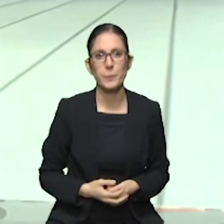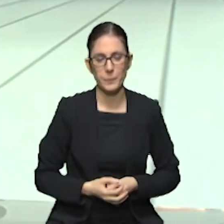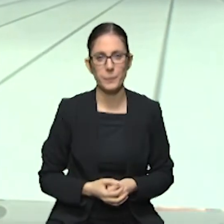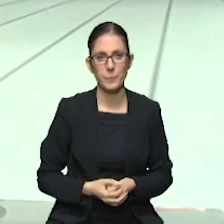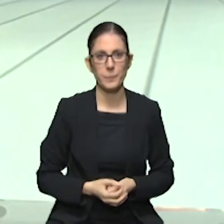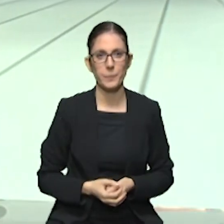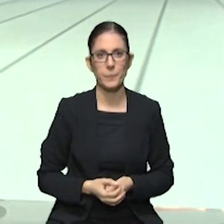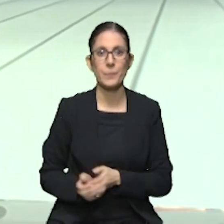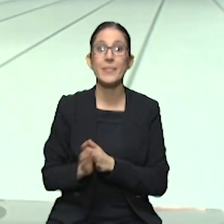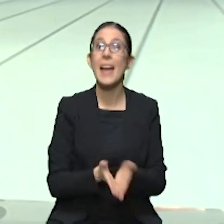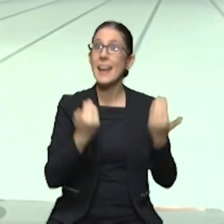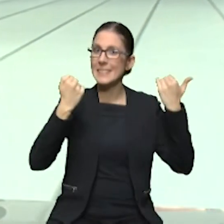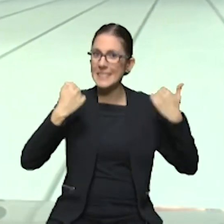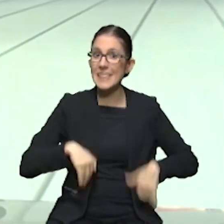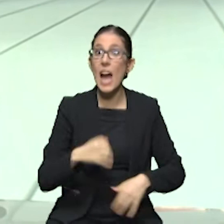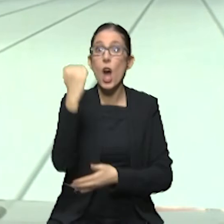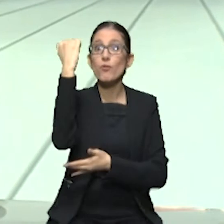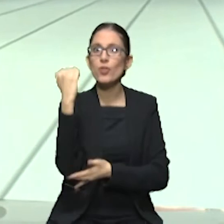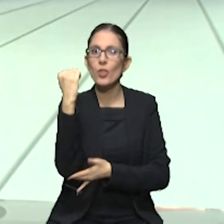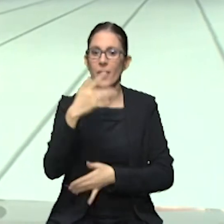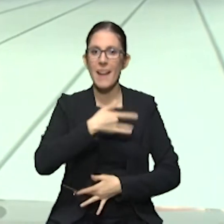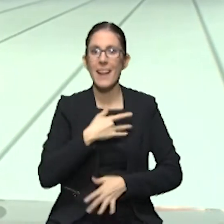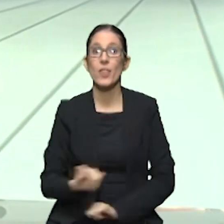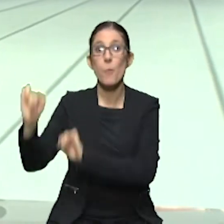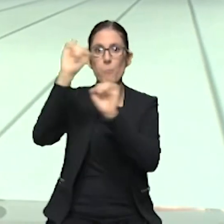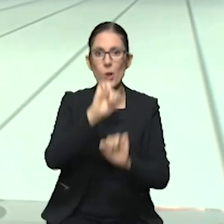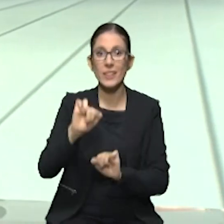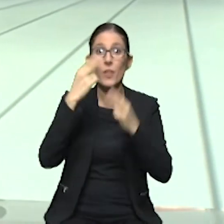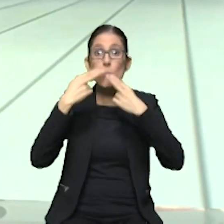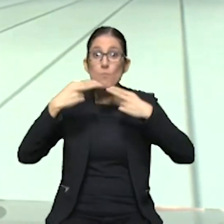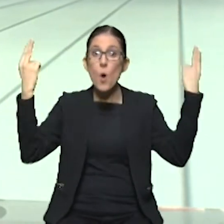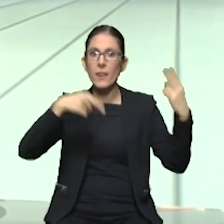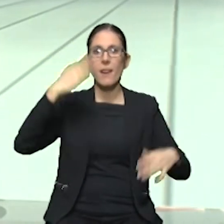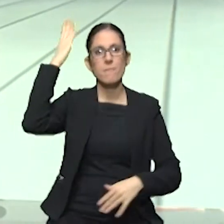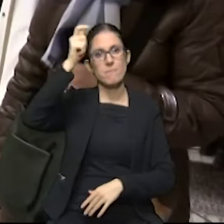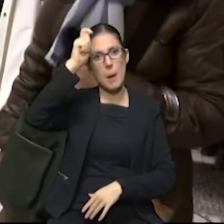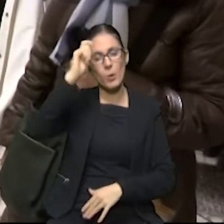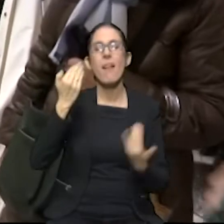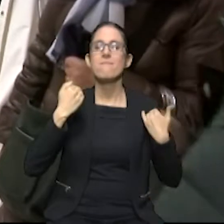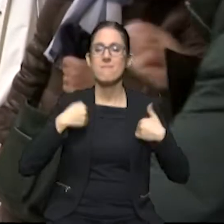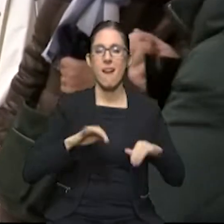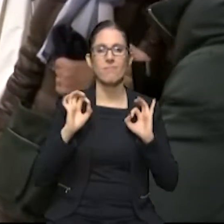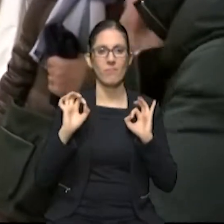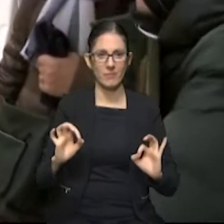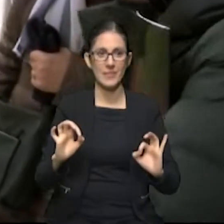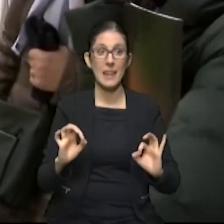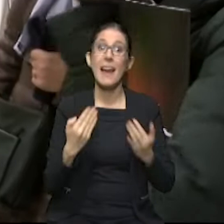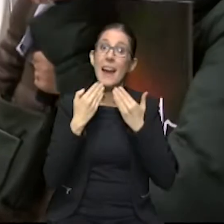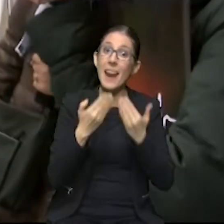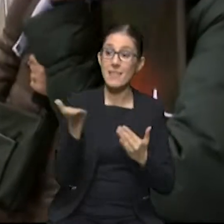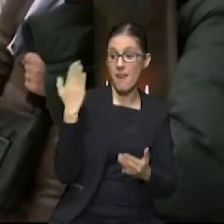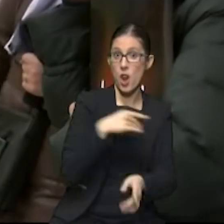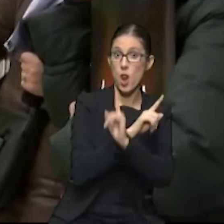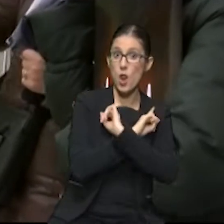Y ya está instalada la primera torre de cardioprotección en la vía pública de Pamplona. Llega tras el convenio firmado en